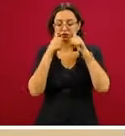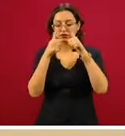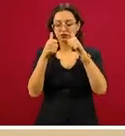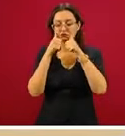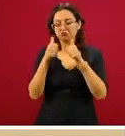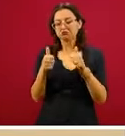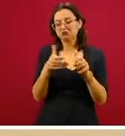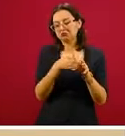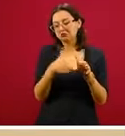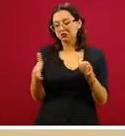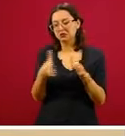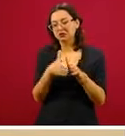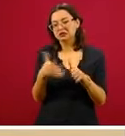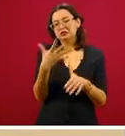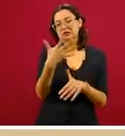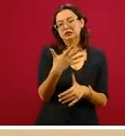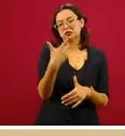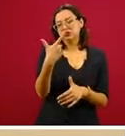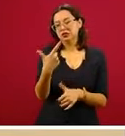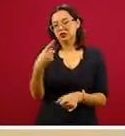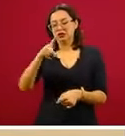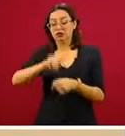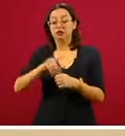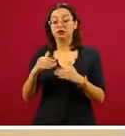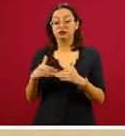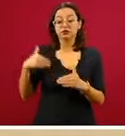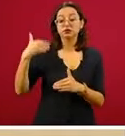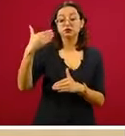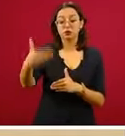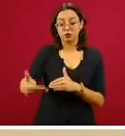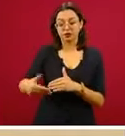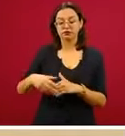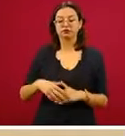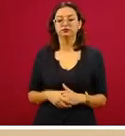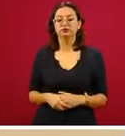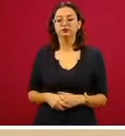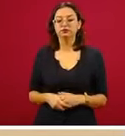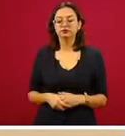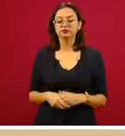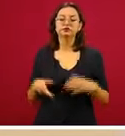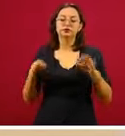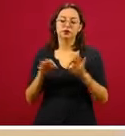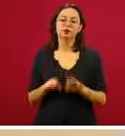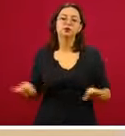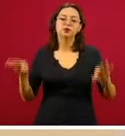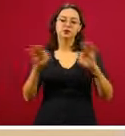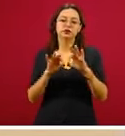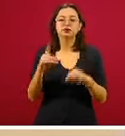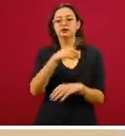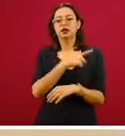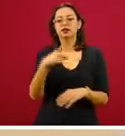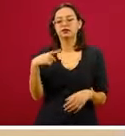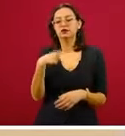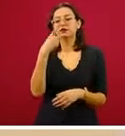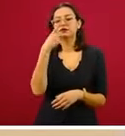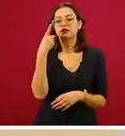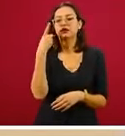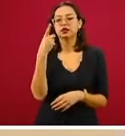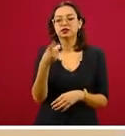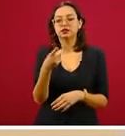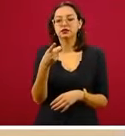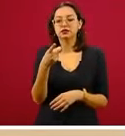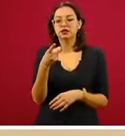es de cerca de 5 a 7 días. Esto es importante destacar, que es importante que las personas que tienen